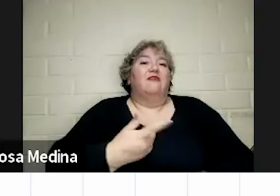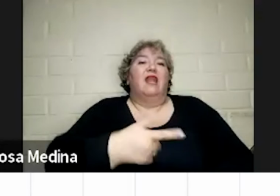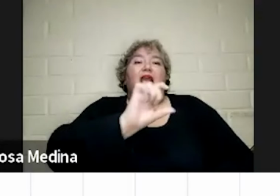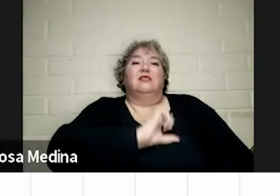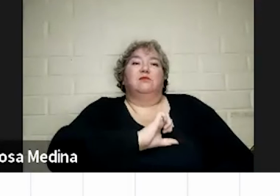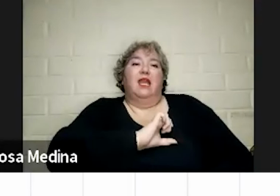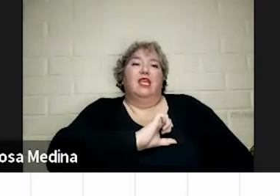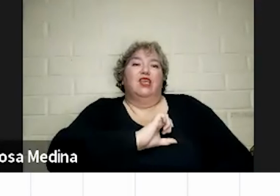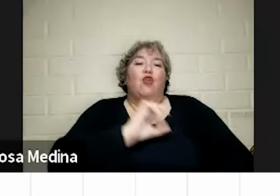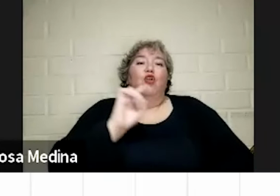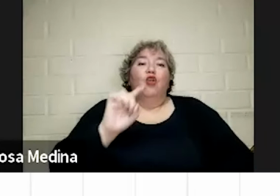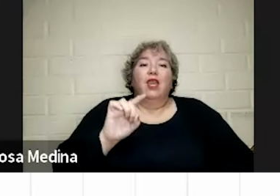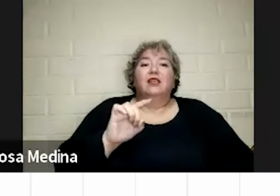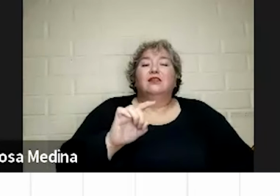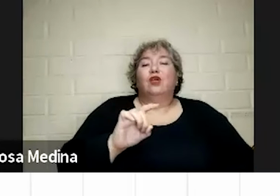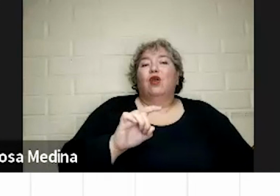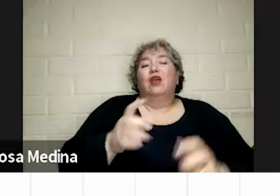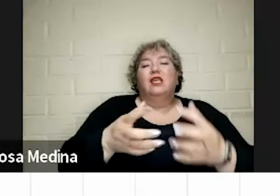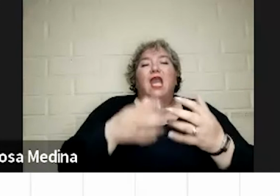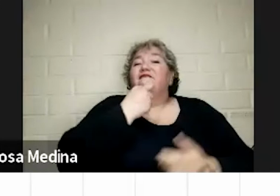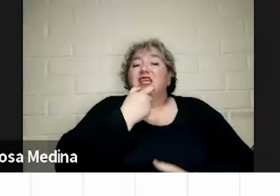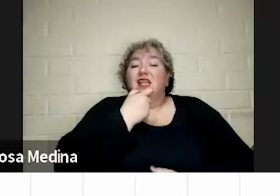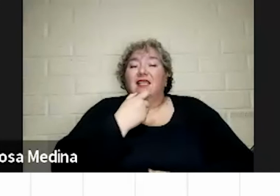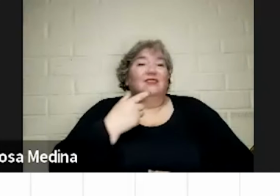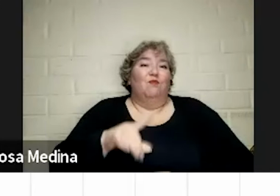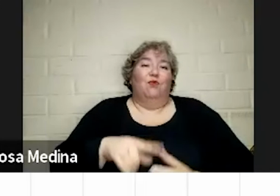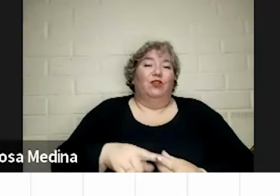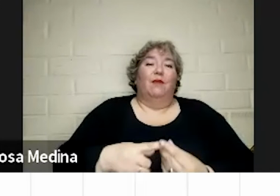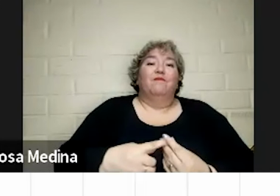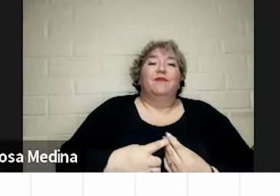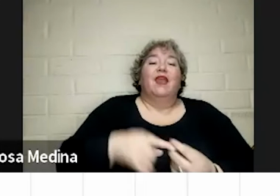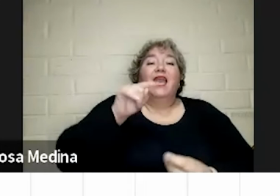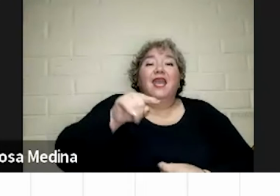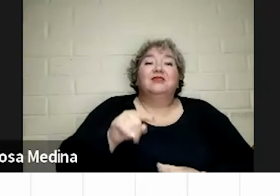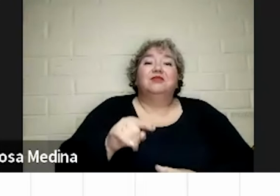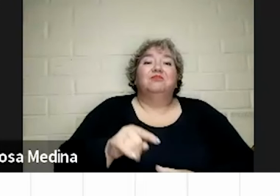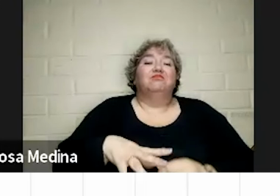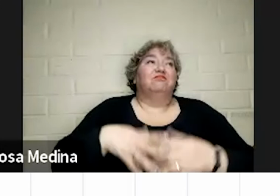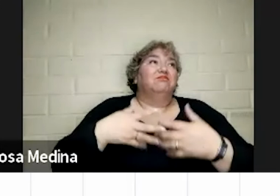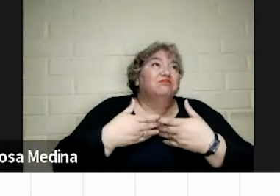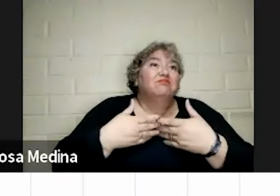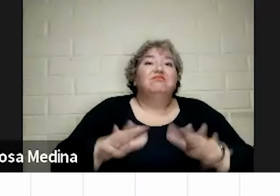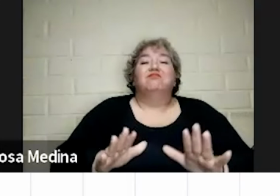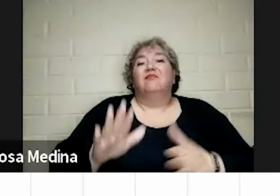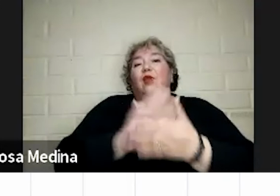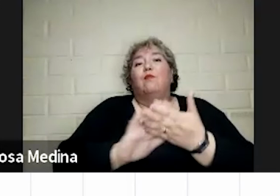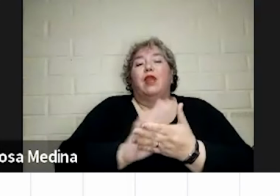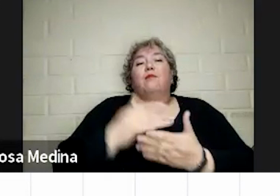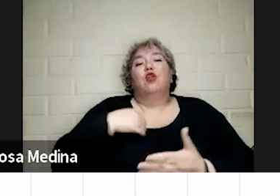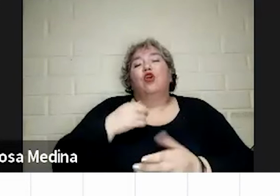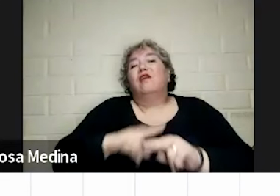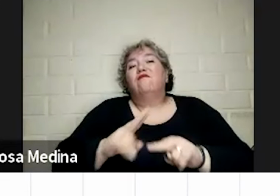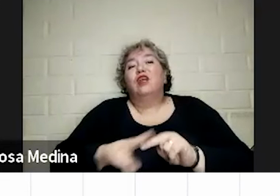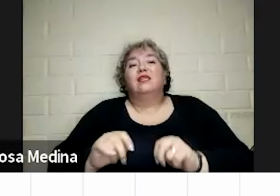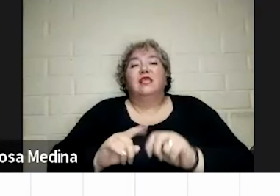es en inglés. Y así, los niños cada vez se va complejizando, después ponen, por ejemplo, el que voy a hacer en todo el día y hacen